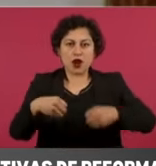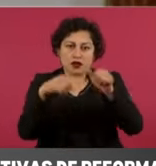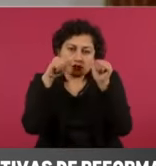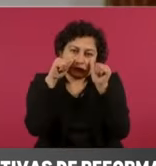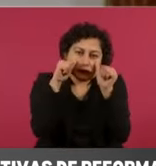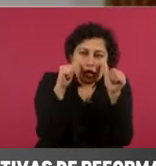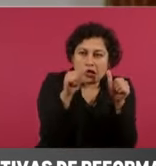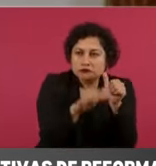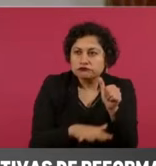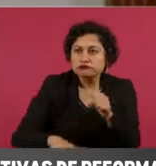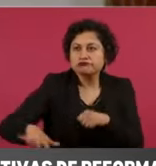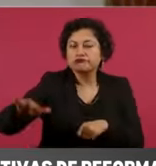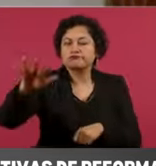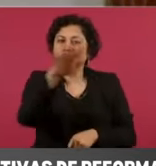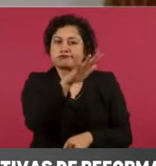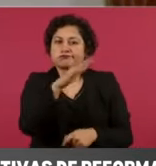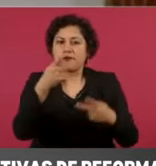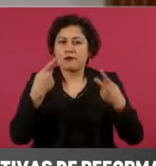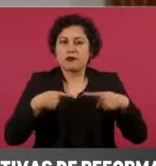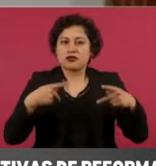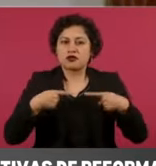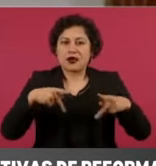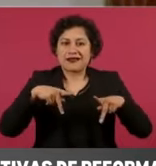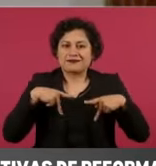los abusos que comete el fuerte.